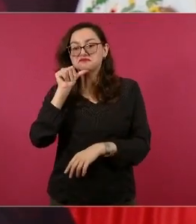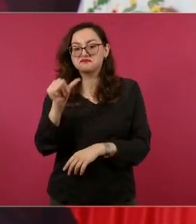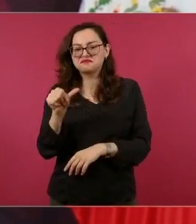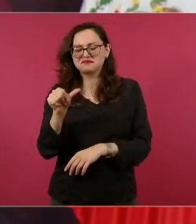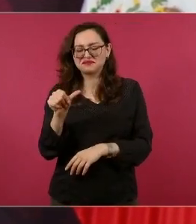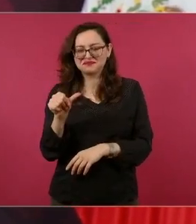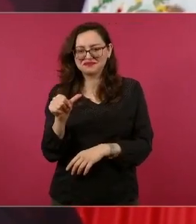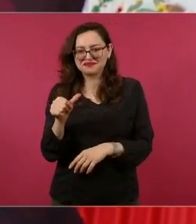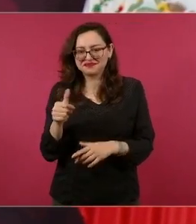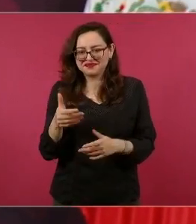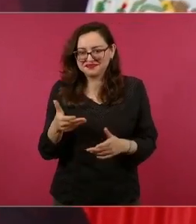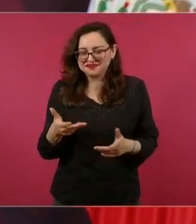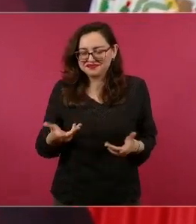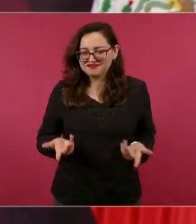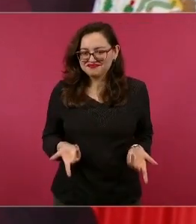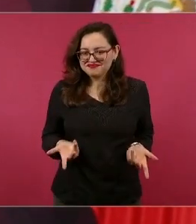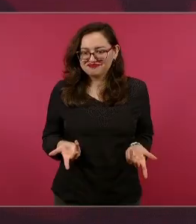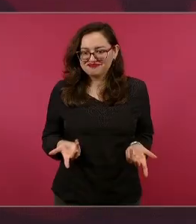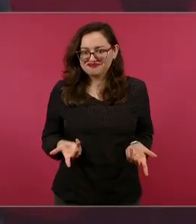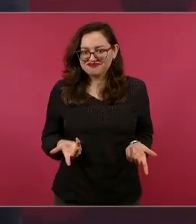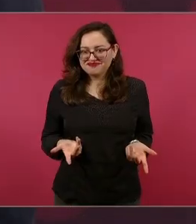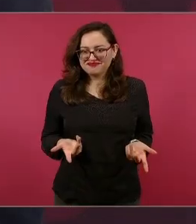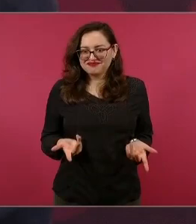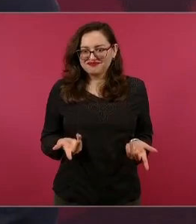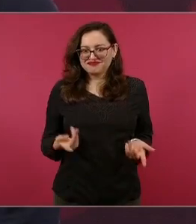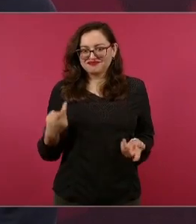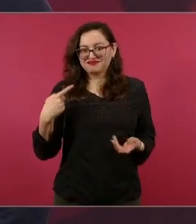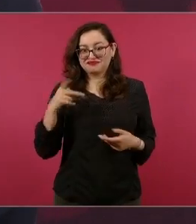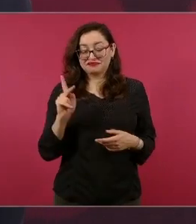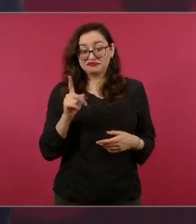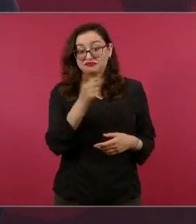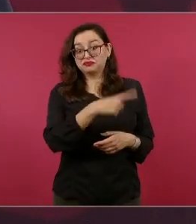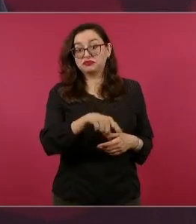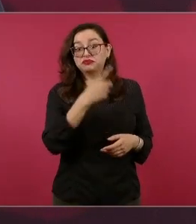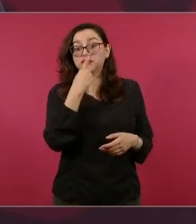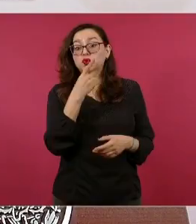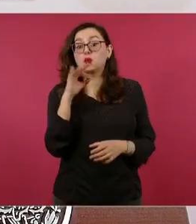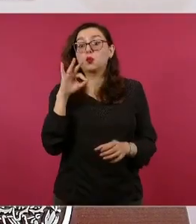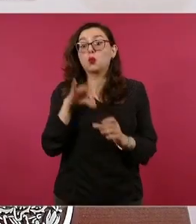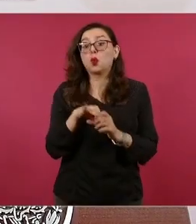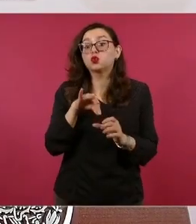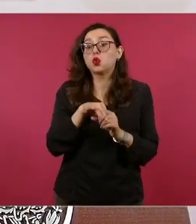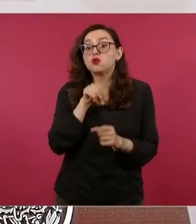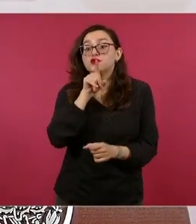pero resulta que el supuesto voto oculto